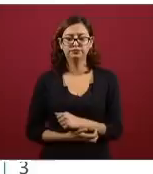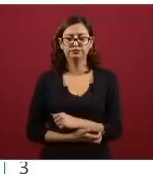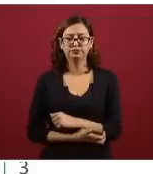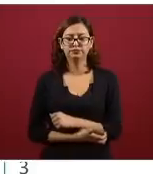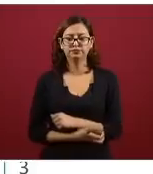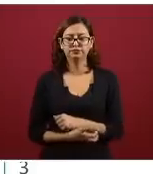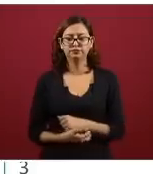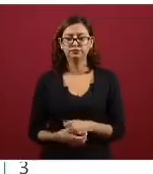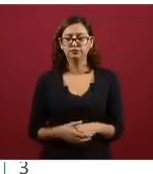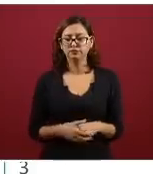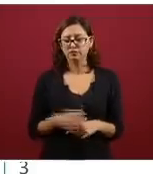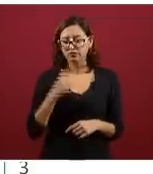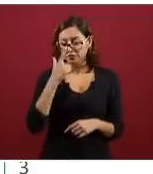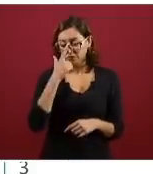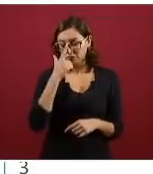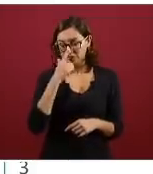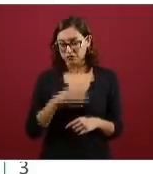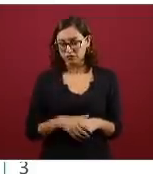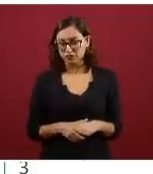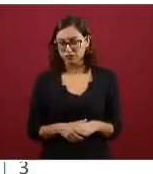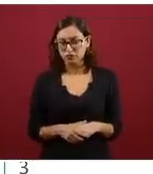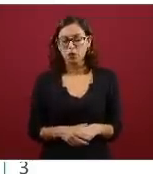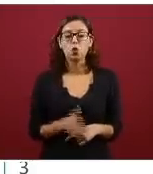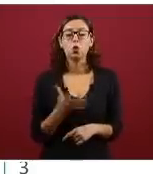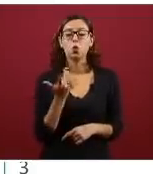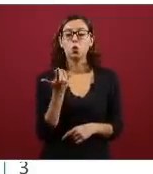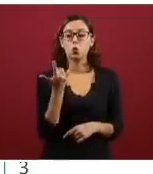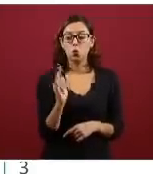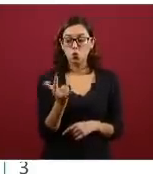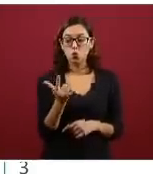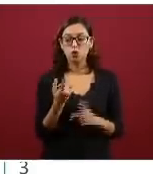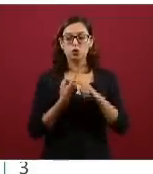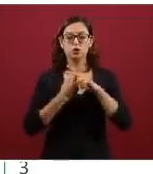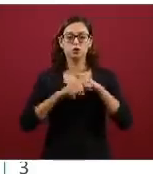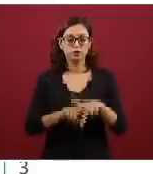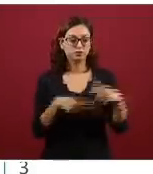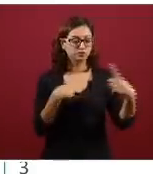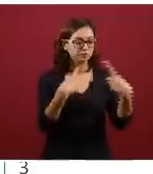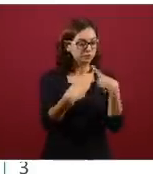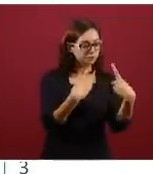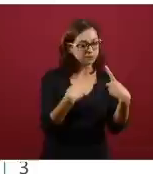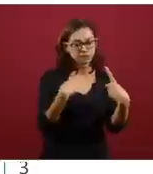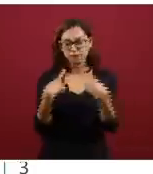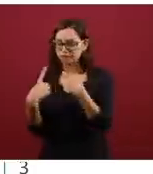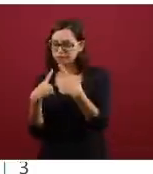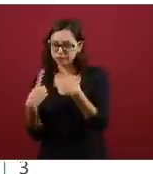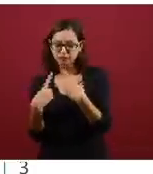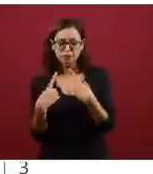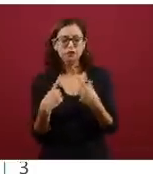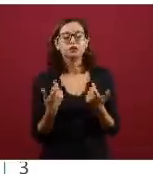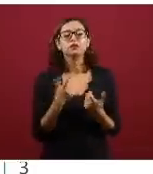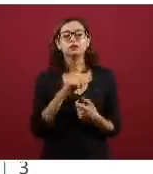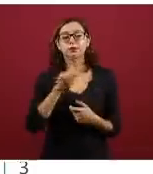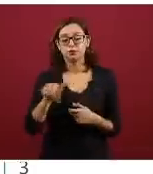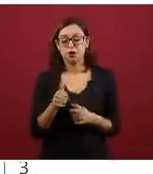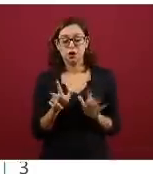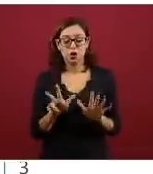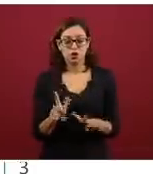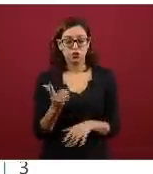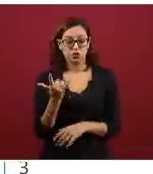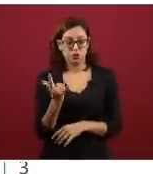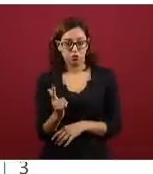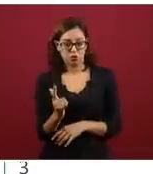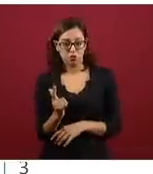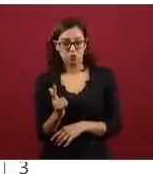La primera semana de julio se realizaron las primeras sesiones introductorias, el 8 de julio, con la participación como